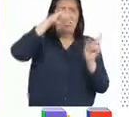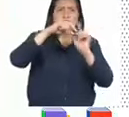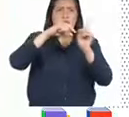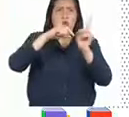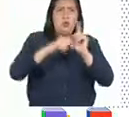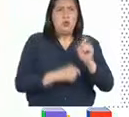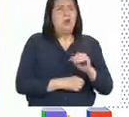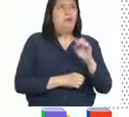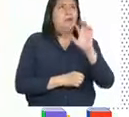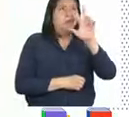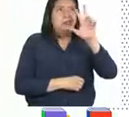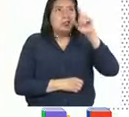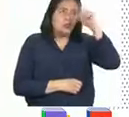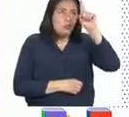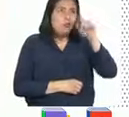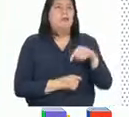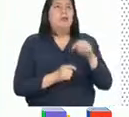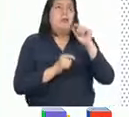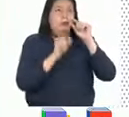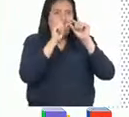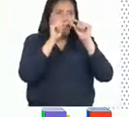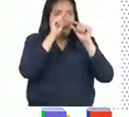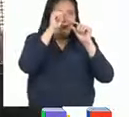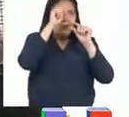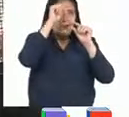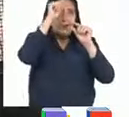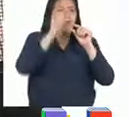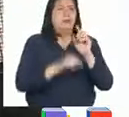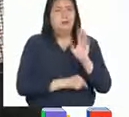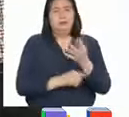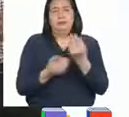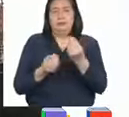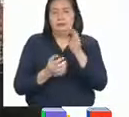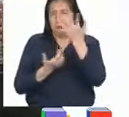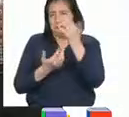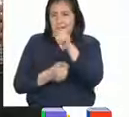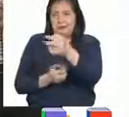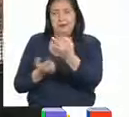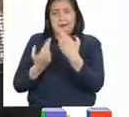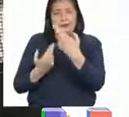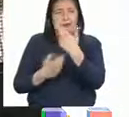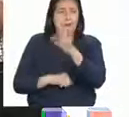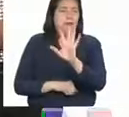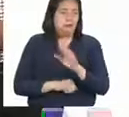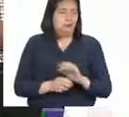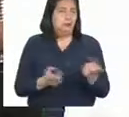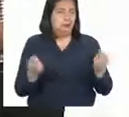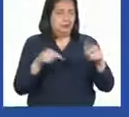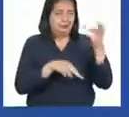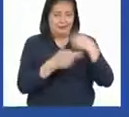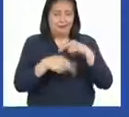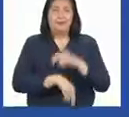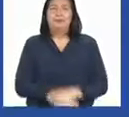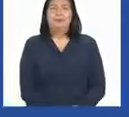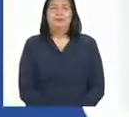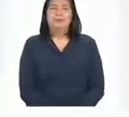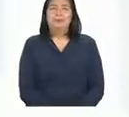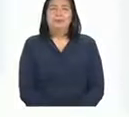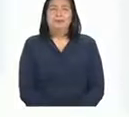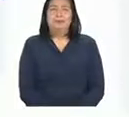que dibujar 31 millones de cuadraditos? Esperamos sus respuestas al regreso.